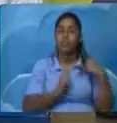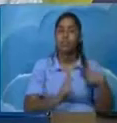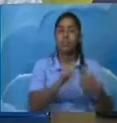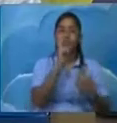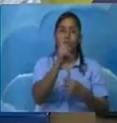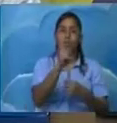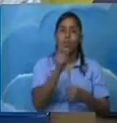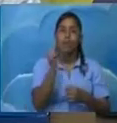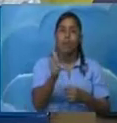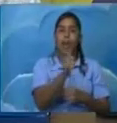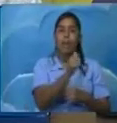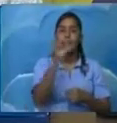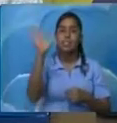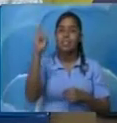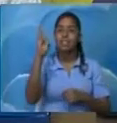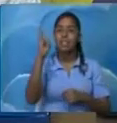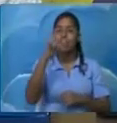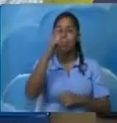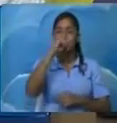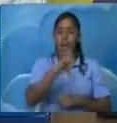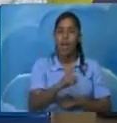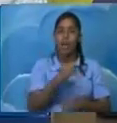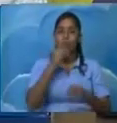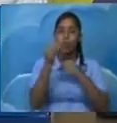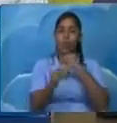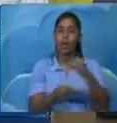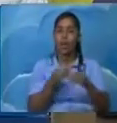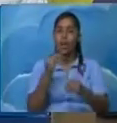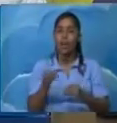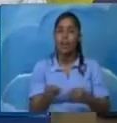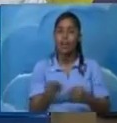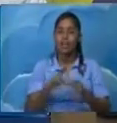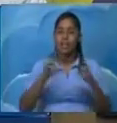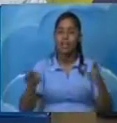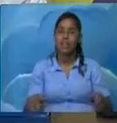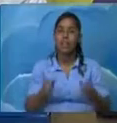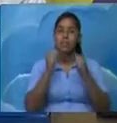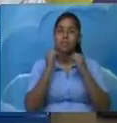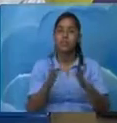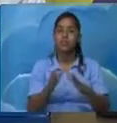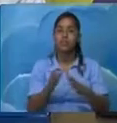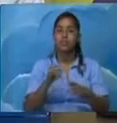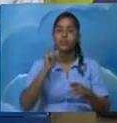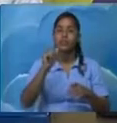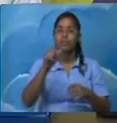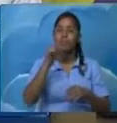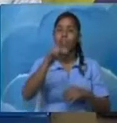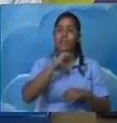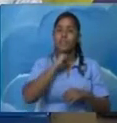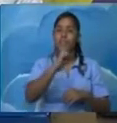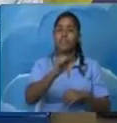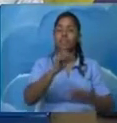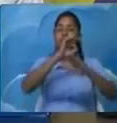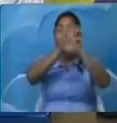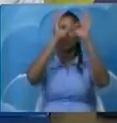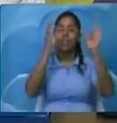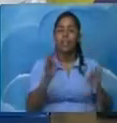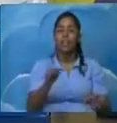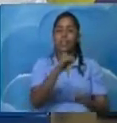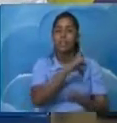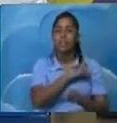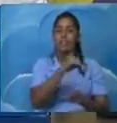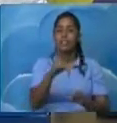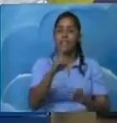cada 7 años harás remisión. Y esta es la manera de